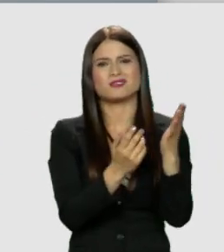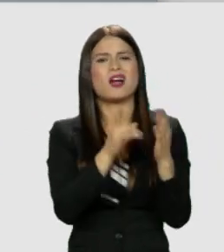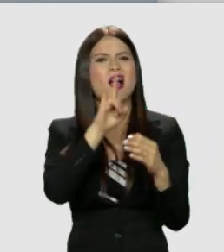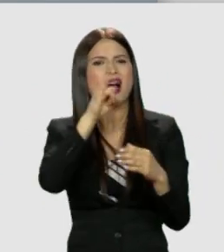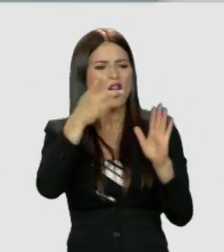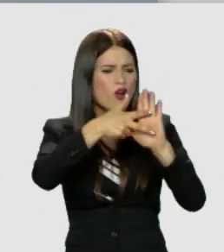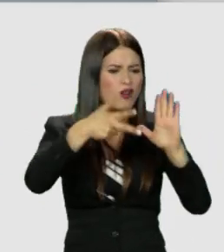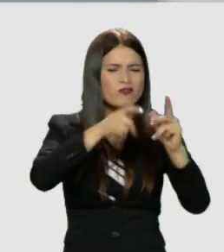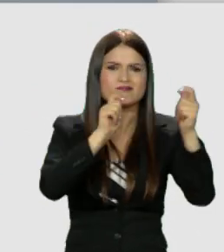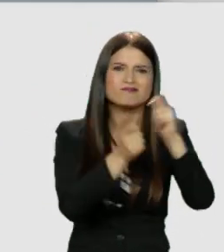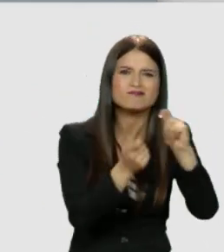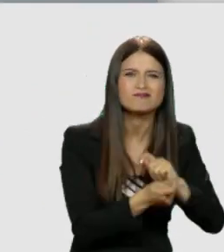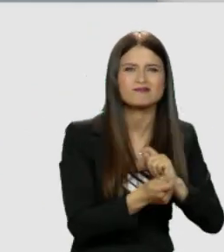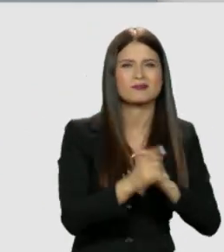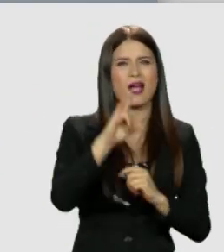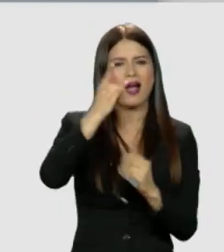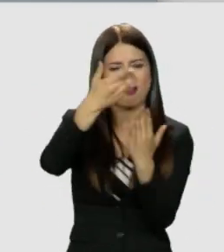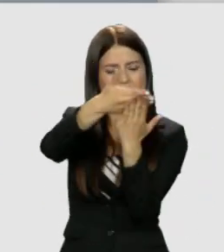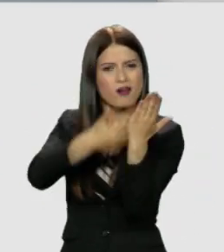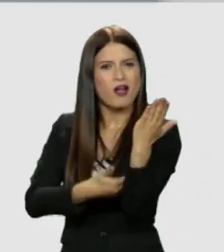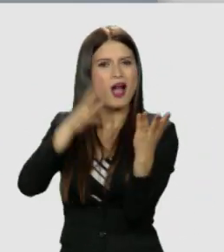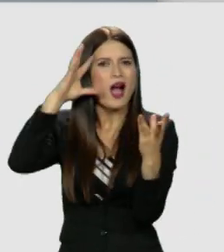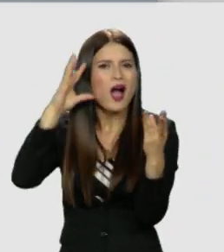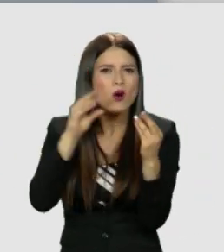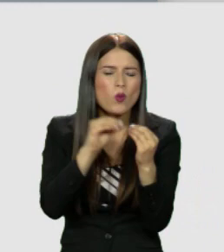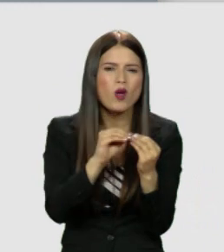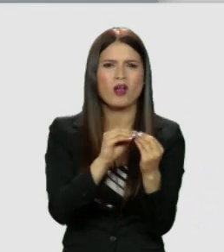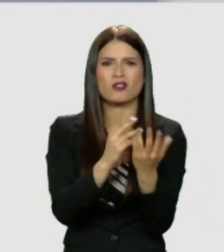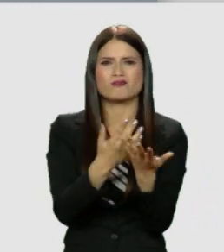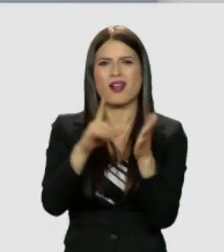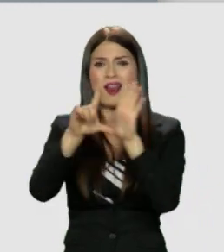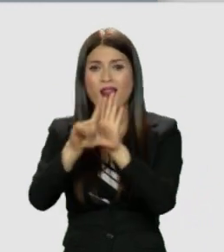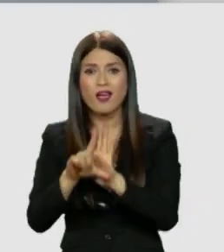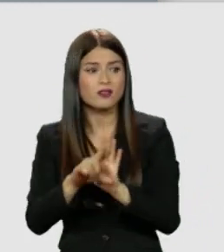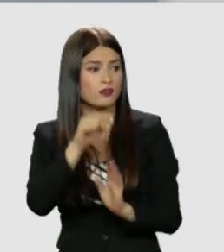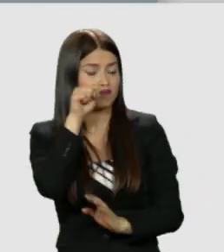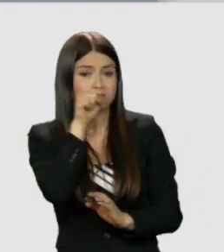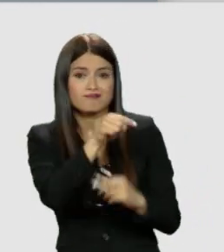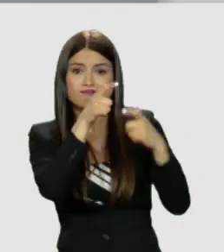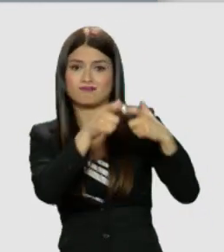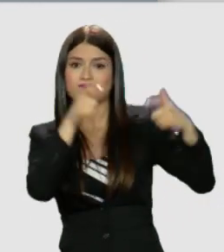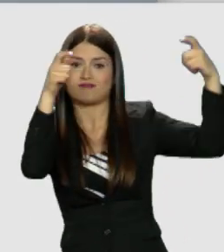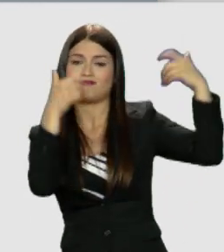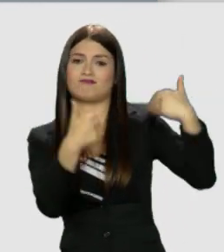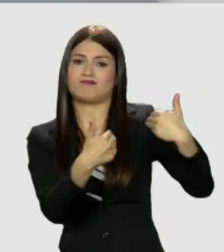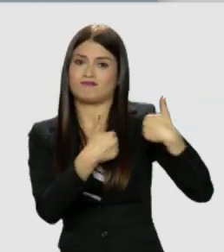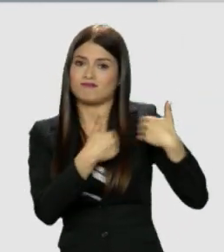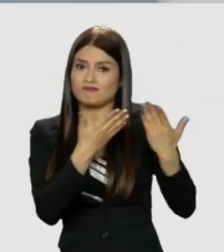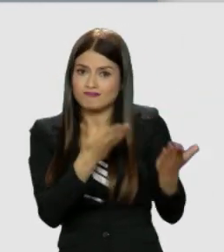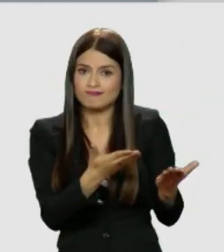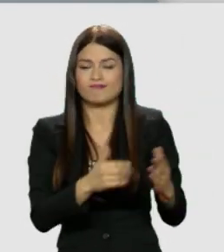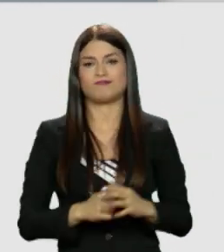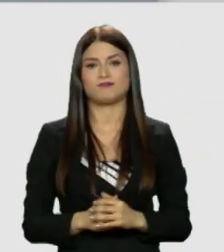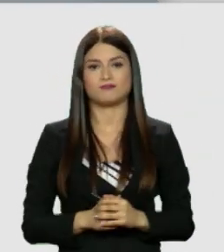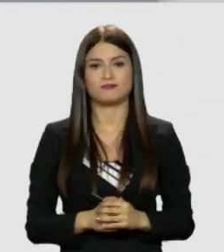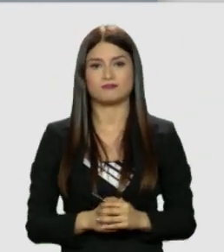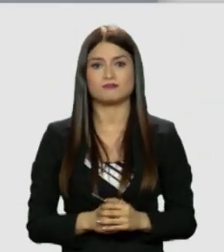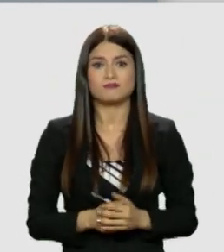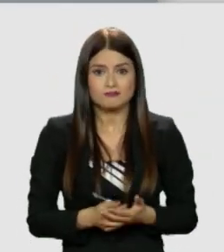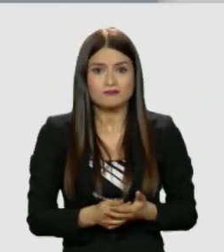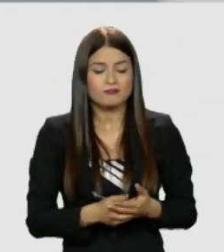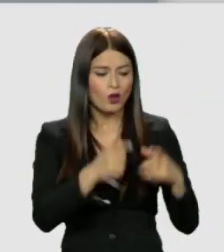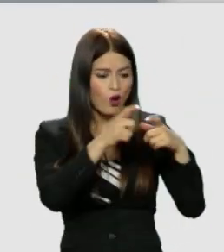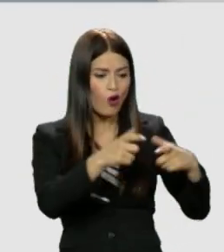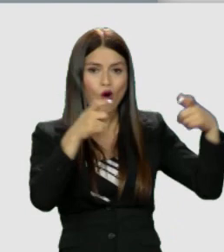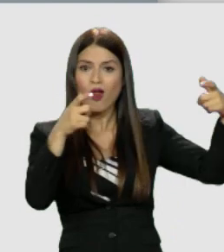tratados internacionales y las leyes en el congreso por su naturaleza